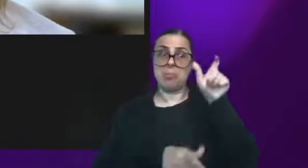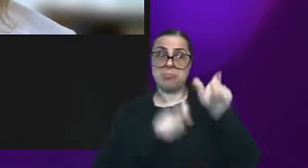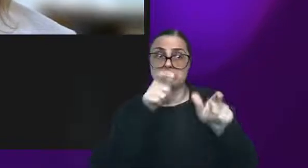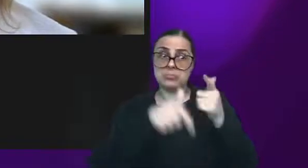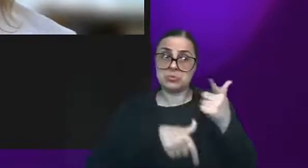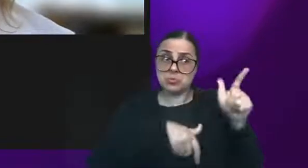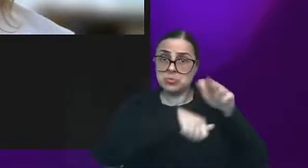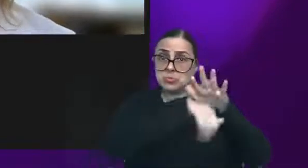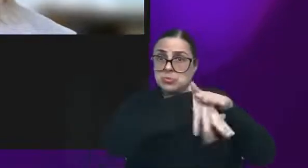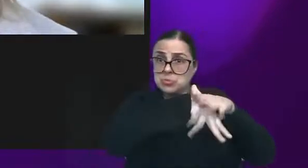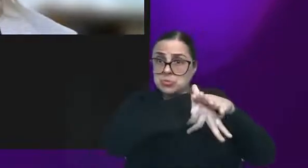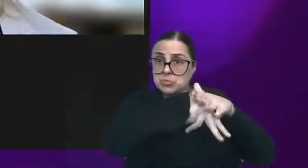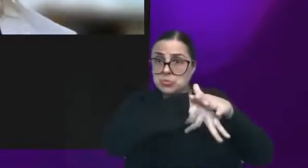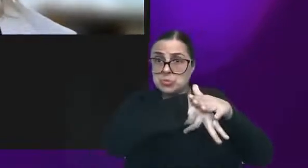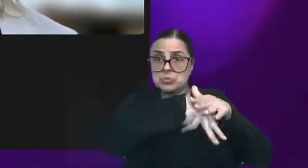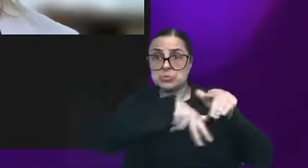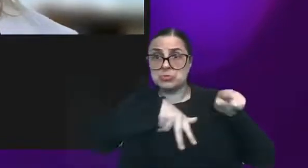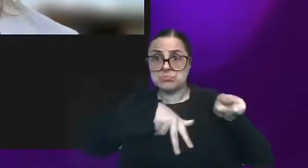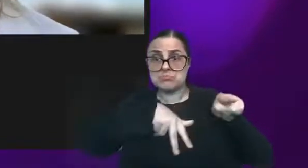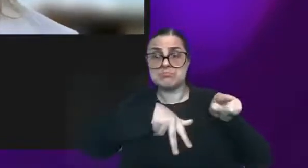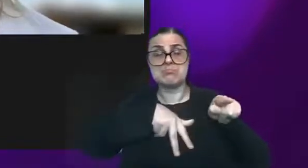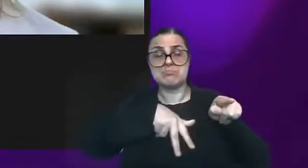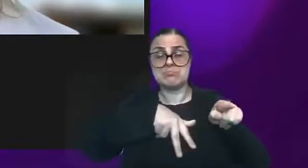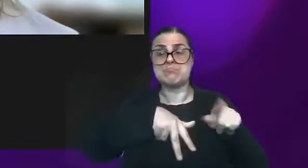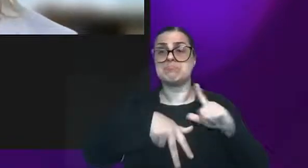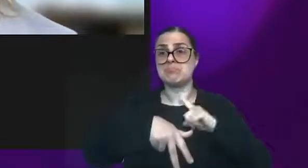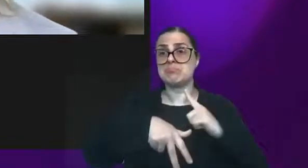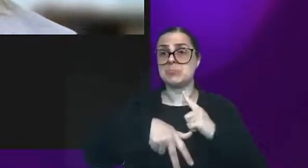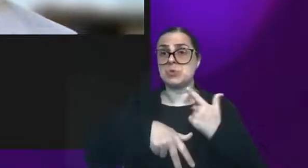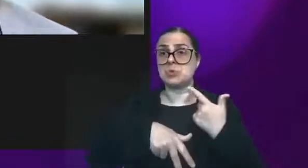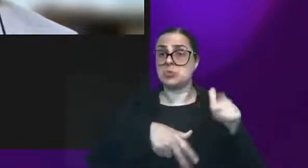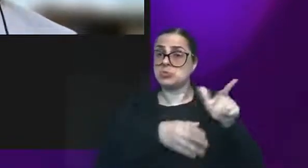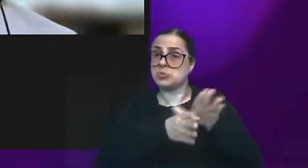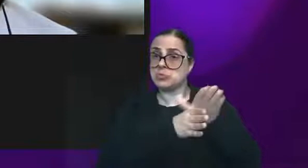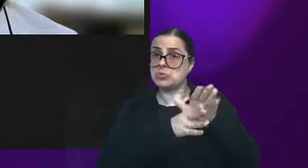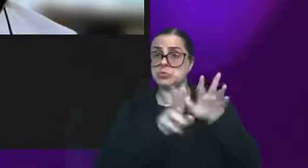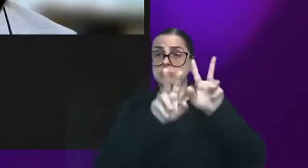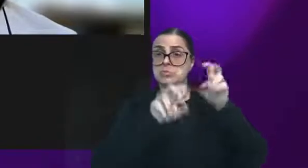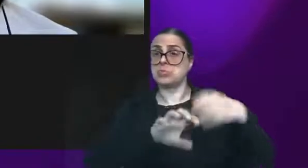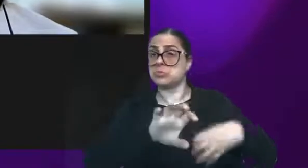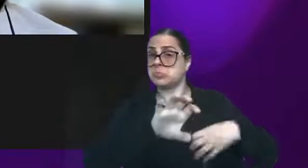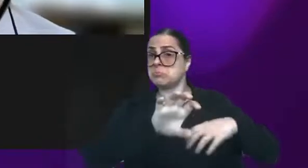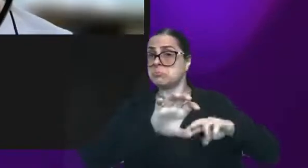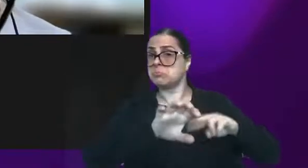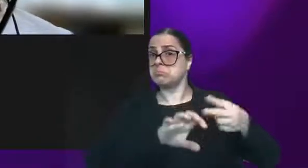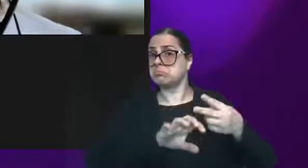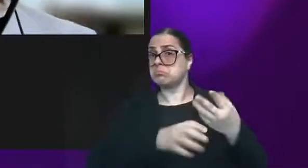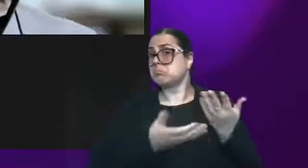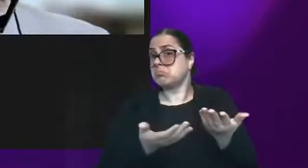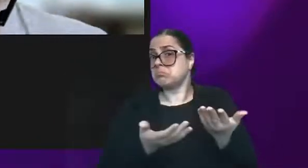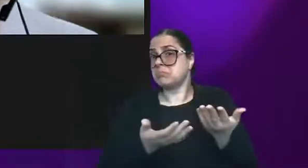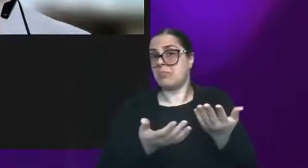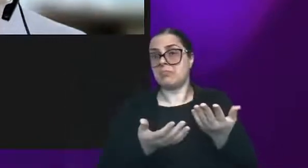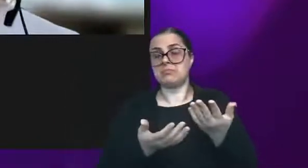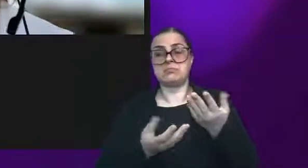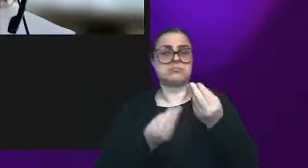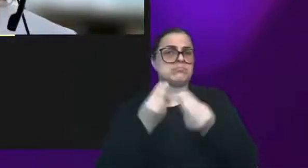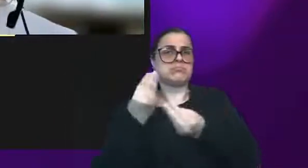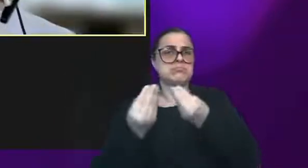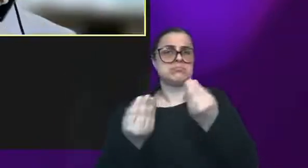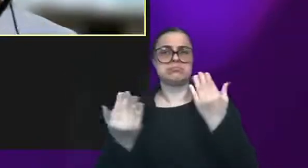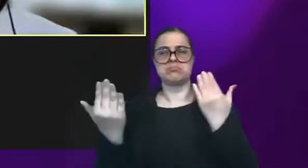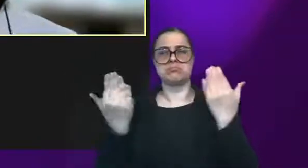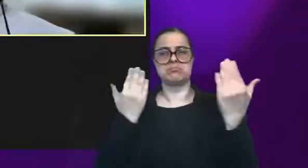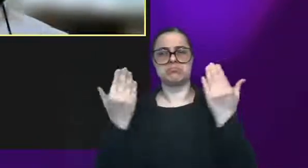otras indicaciones de trasplante. ¿Cómo es este balanzo, este equilibrio para vosotros?